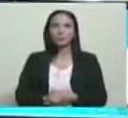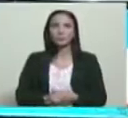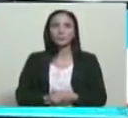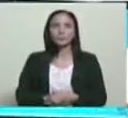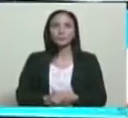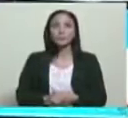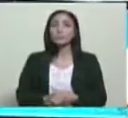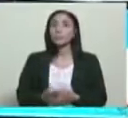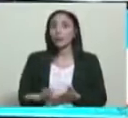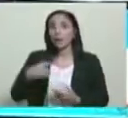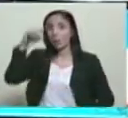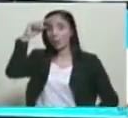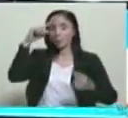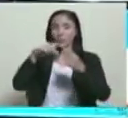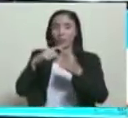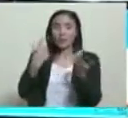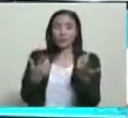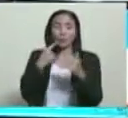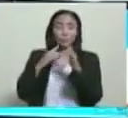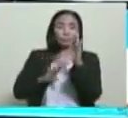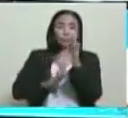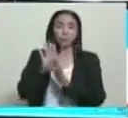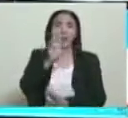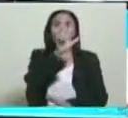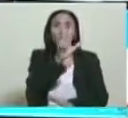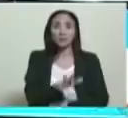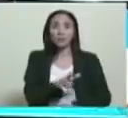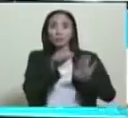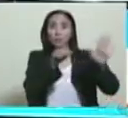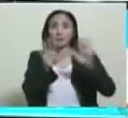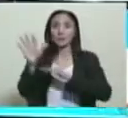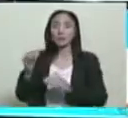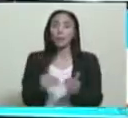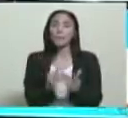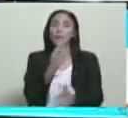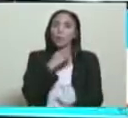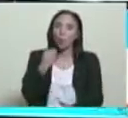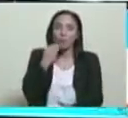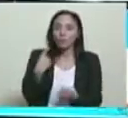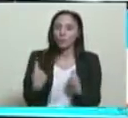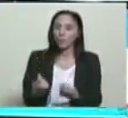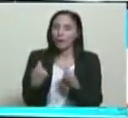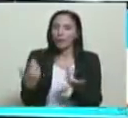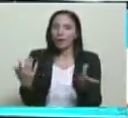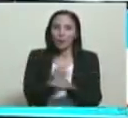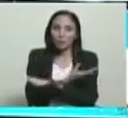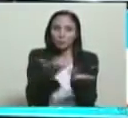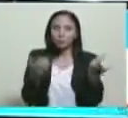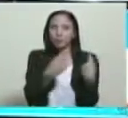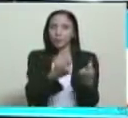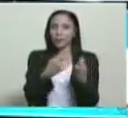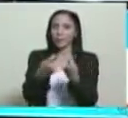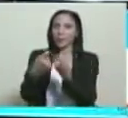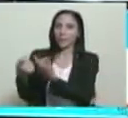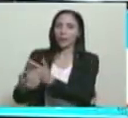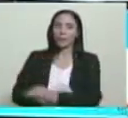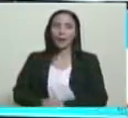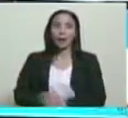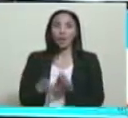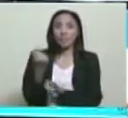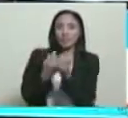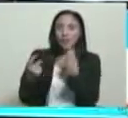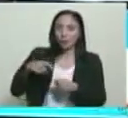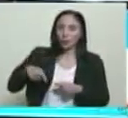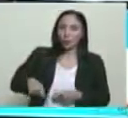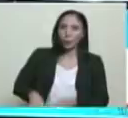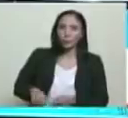Pero tenemos que llegar a la meta de... estos 365 mil jóvenes, recibir el financiamiento, que les llegue a ellos. Y la platica que ustedes